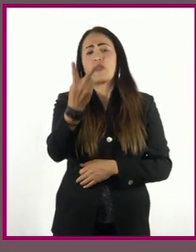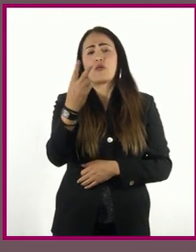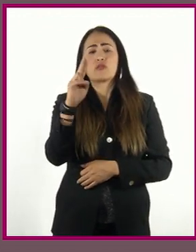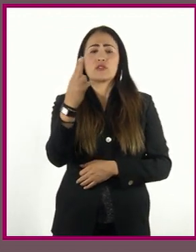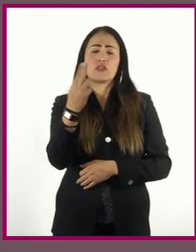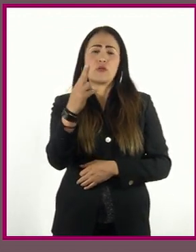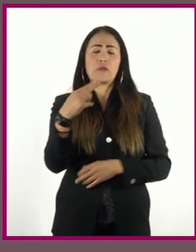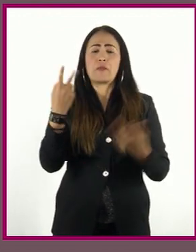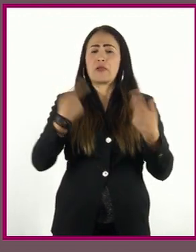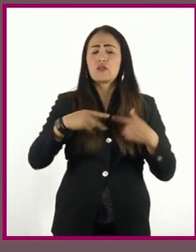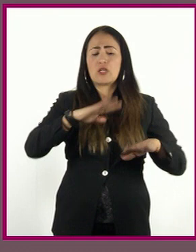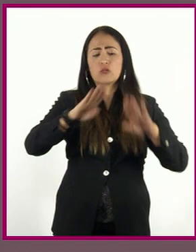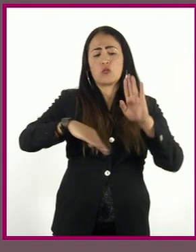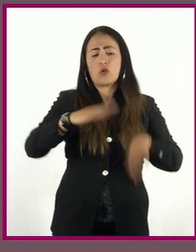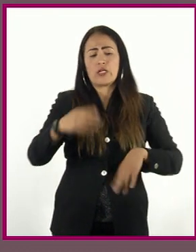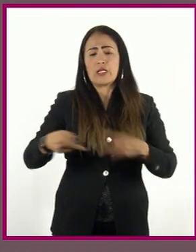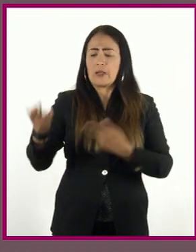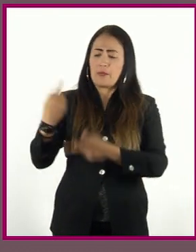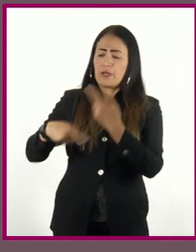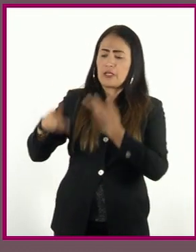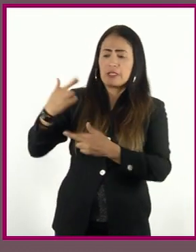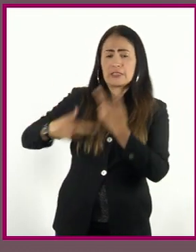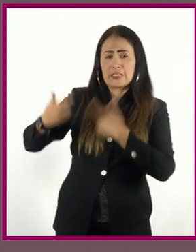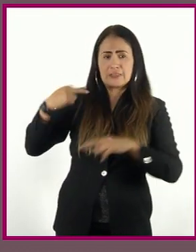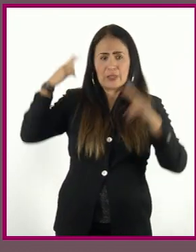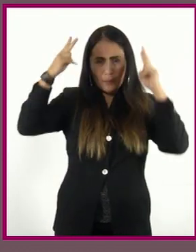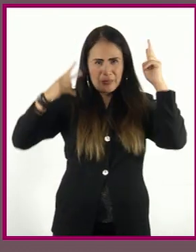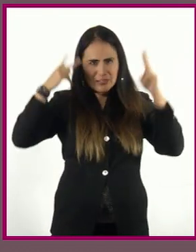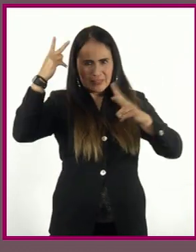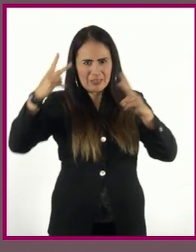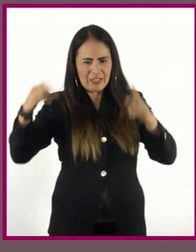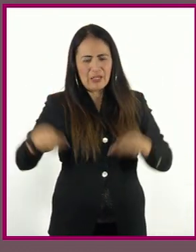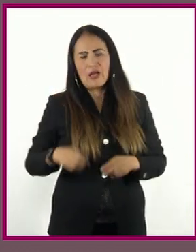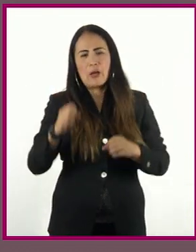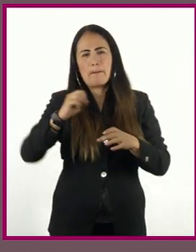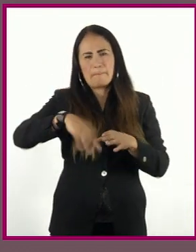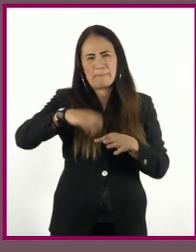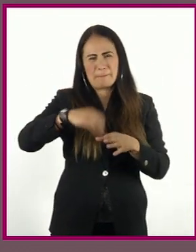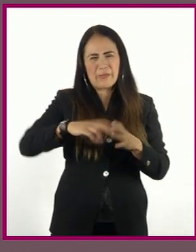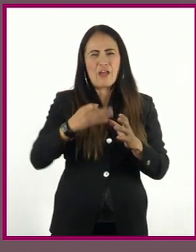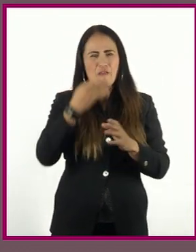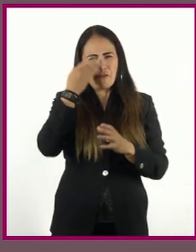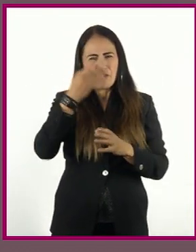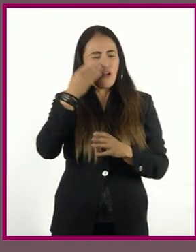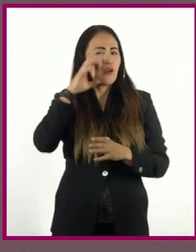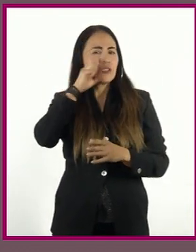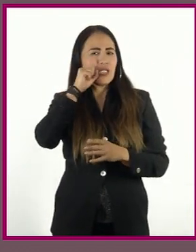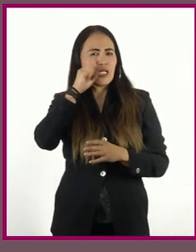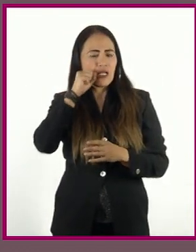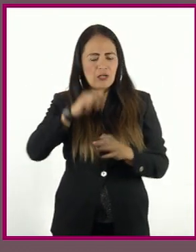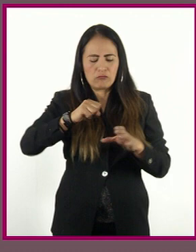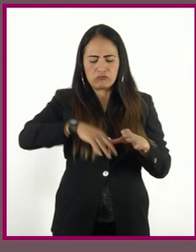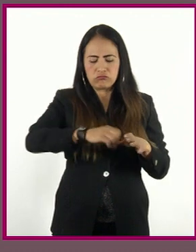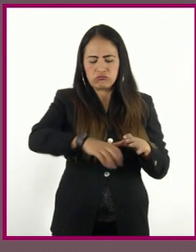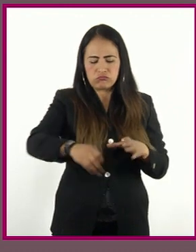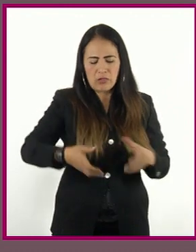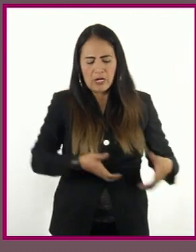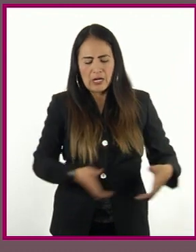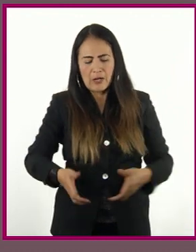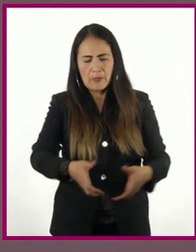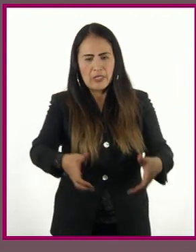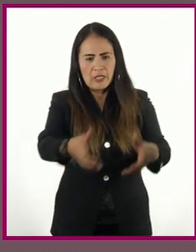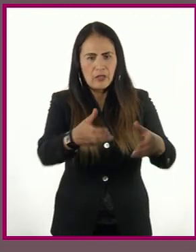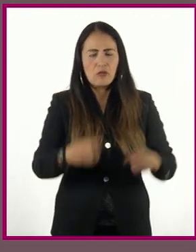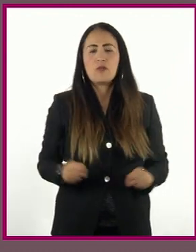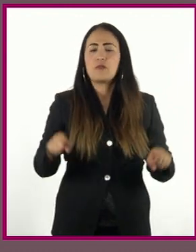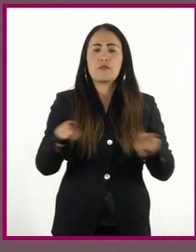vienen de visita y que sus familiares los esperan con una vereda de pétalos de cempasúchitl, que guía su camino, y una